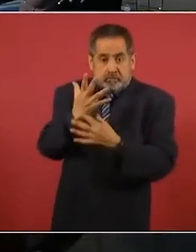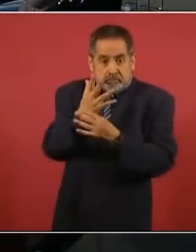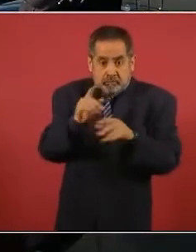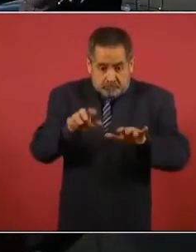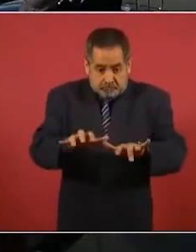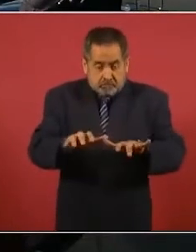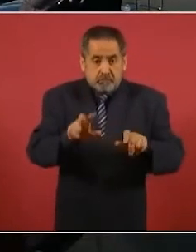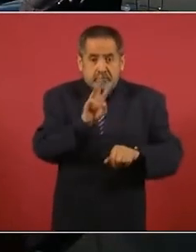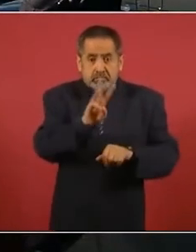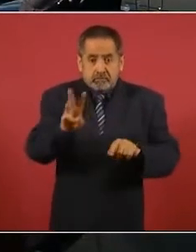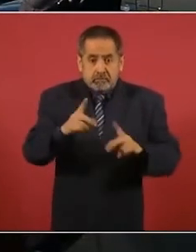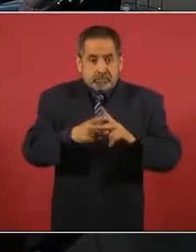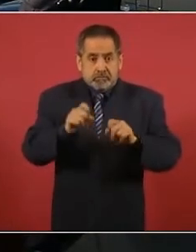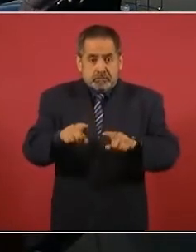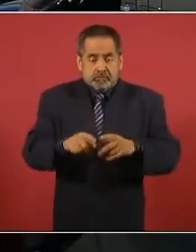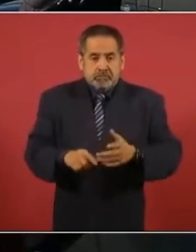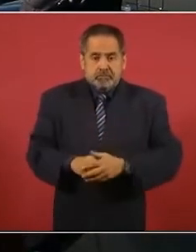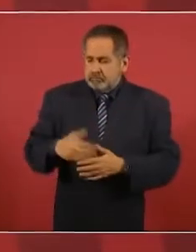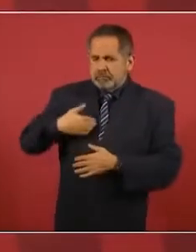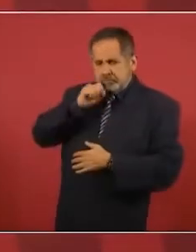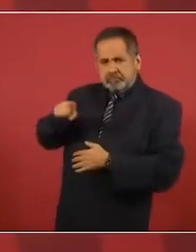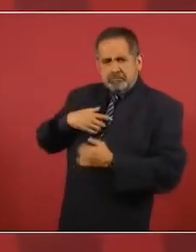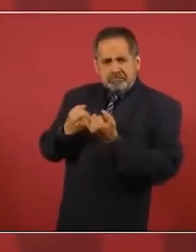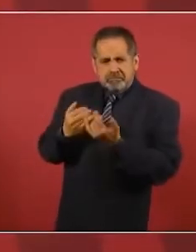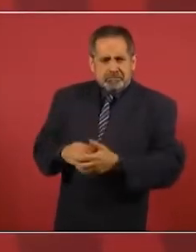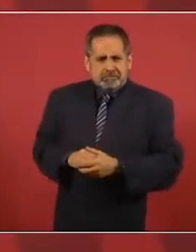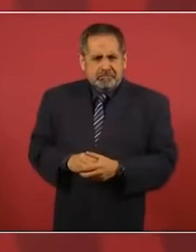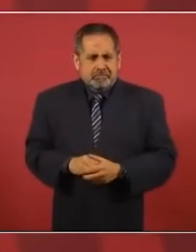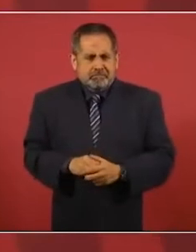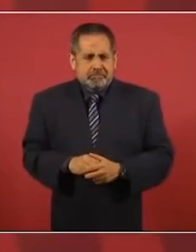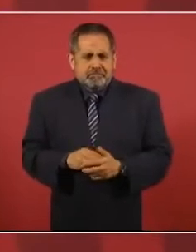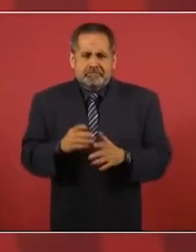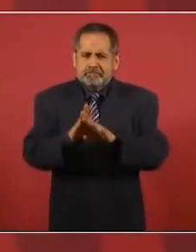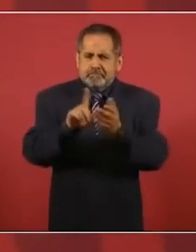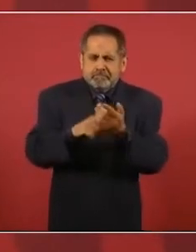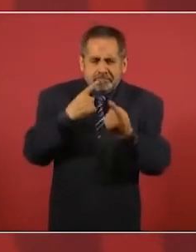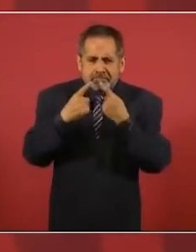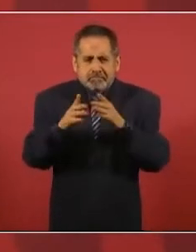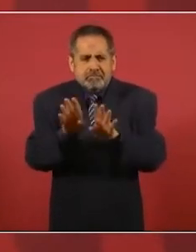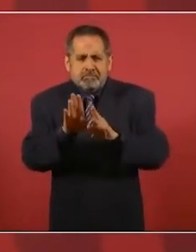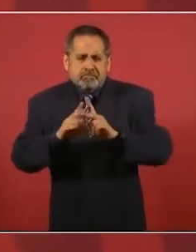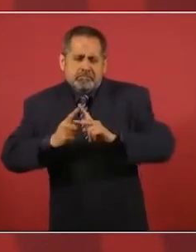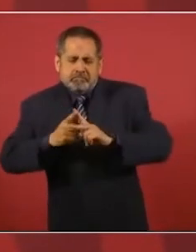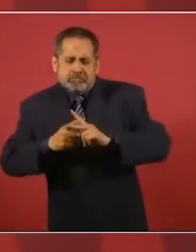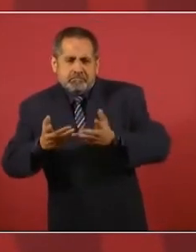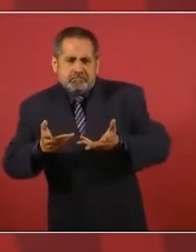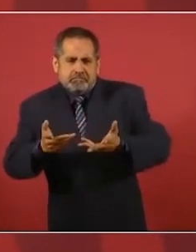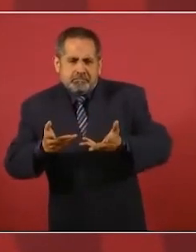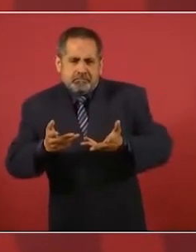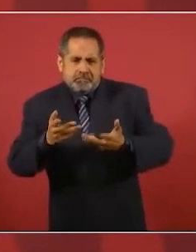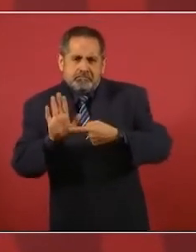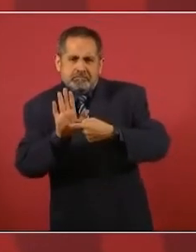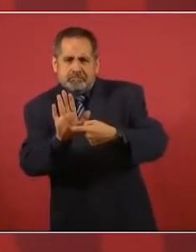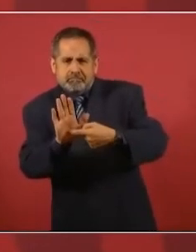su propio… Y también. Son datos… Nada más es cosa de cómo los